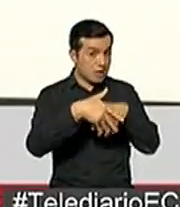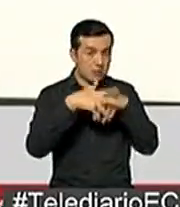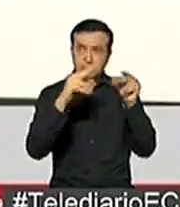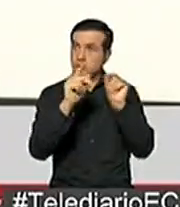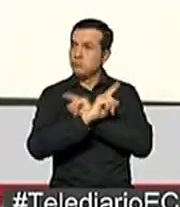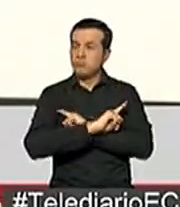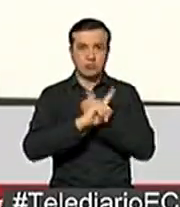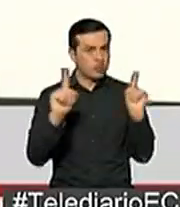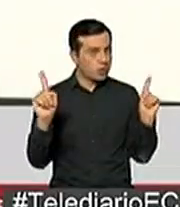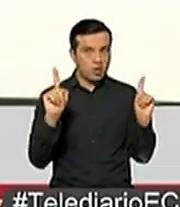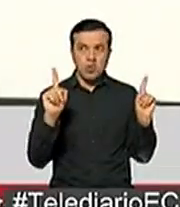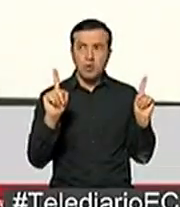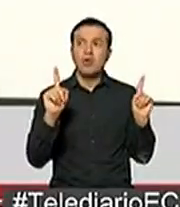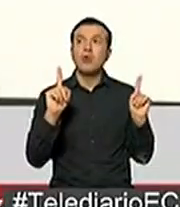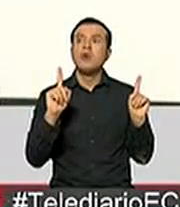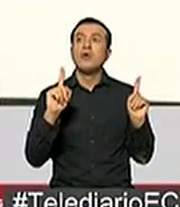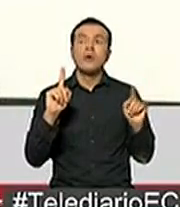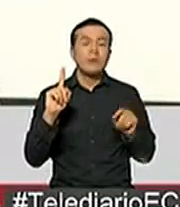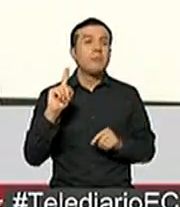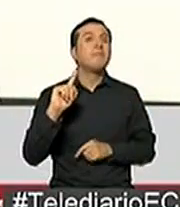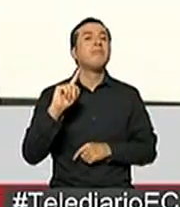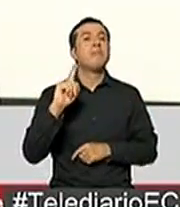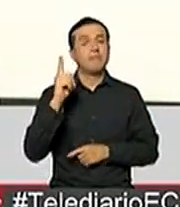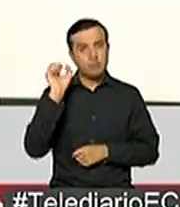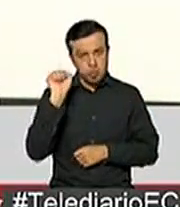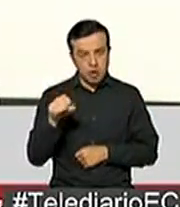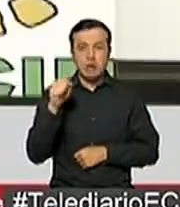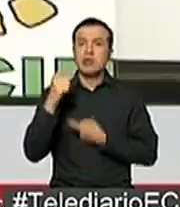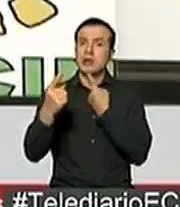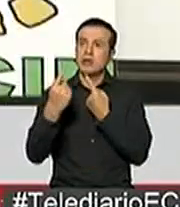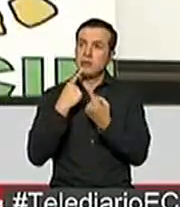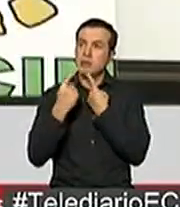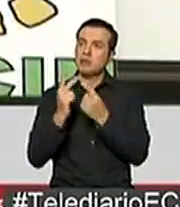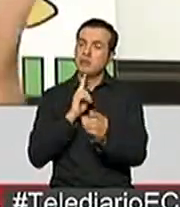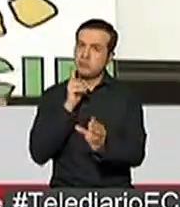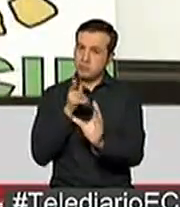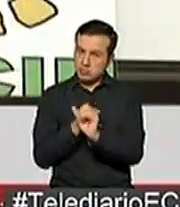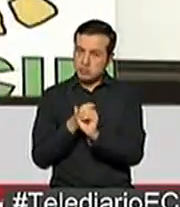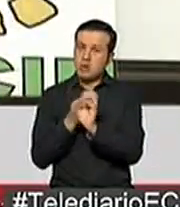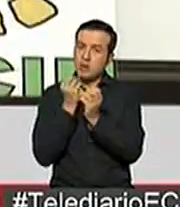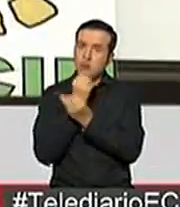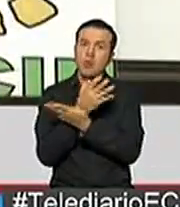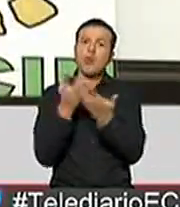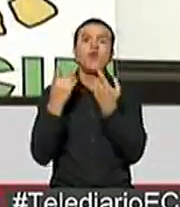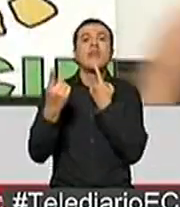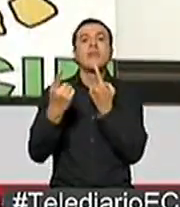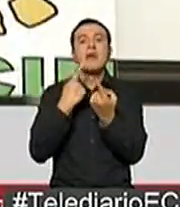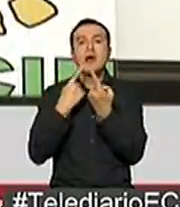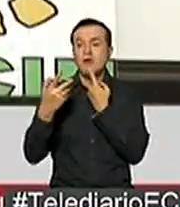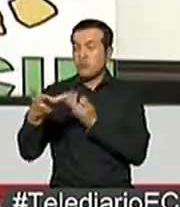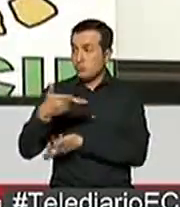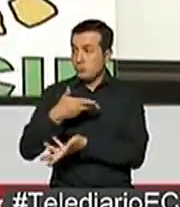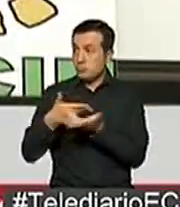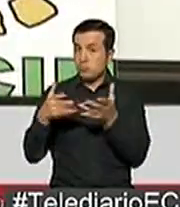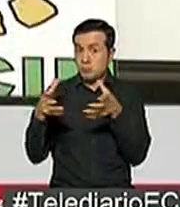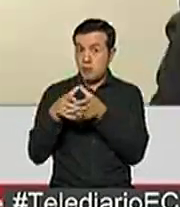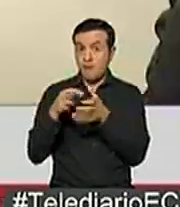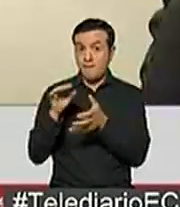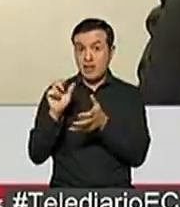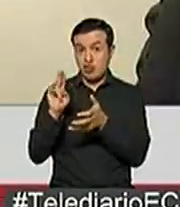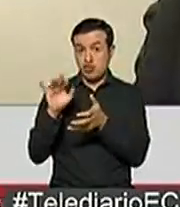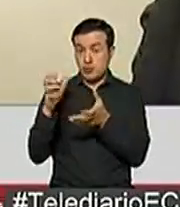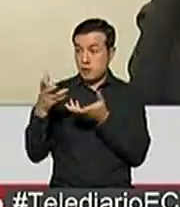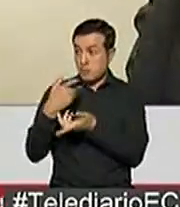si no ha aceptado estar en el mecanismo del diálogo estamos respondiendo en base a un diálogo interno que tenemos como frenos y